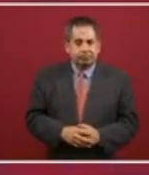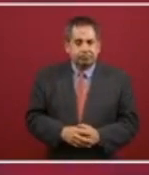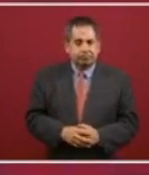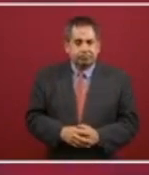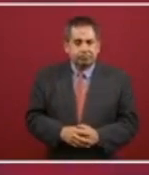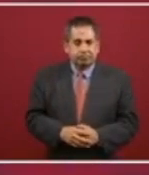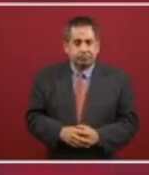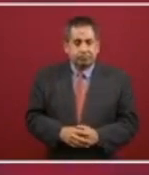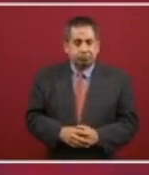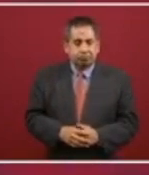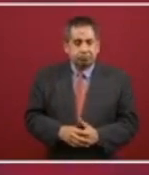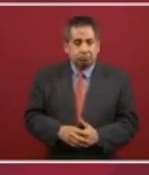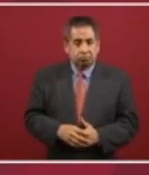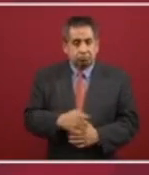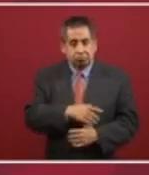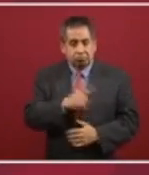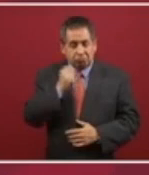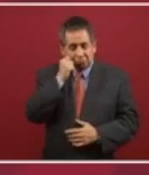no les importó